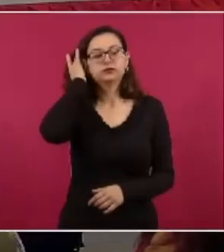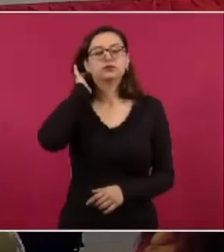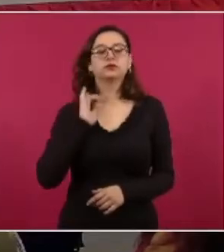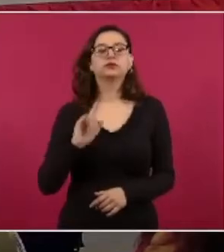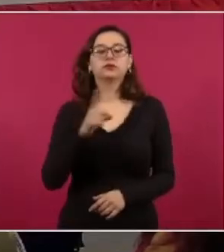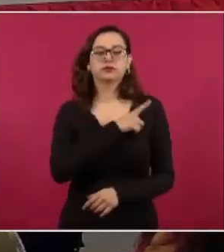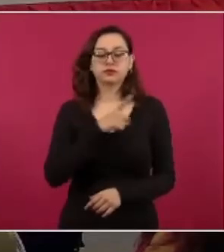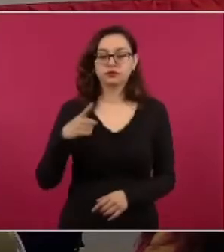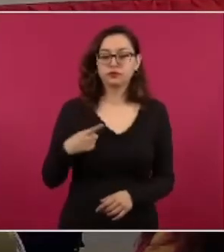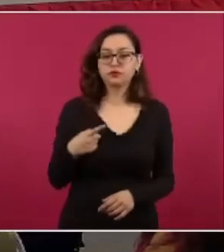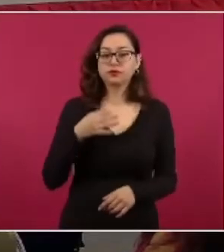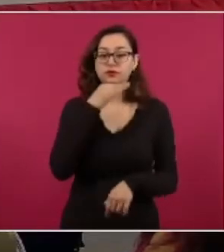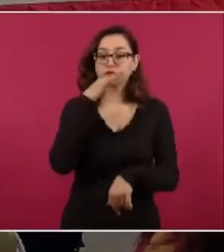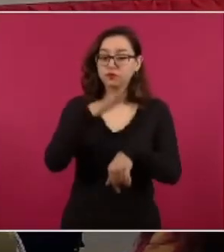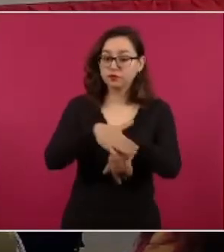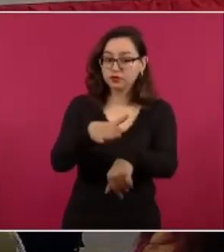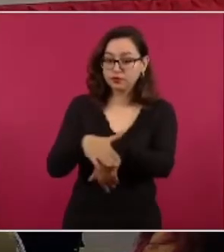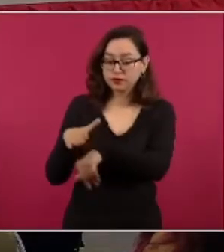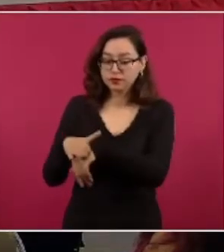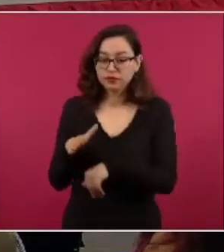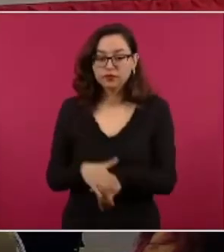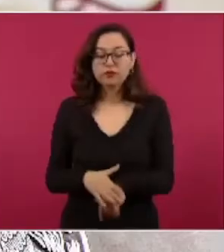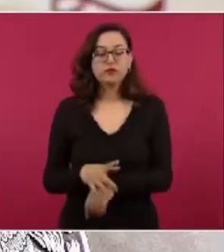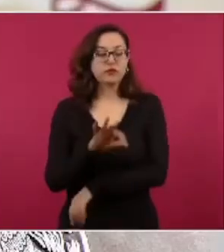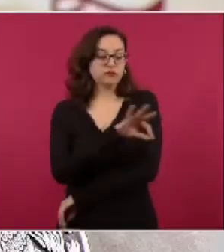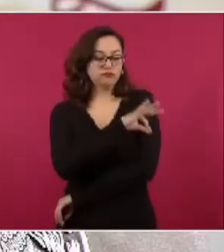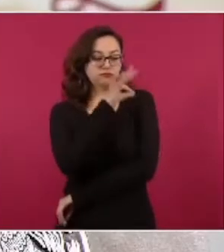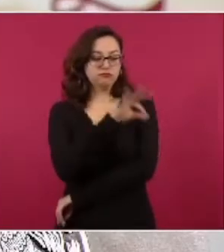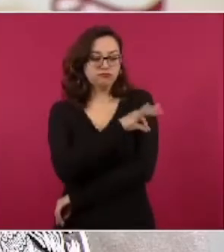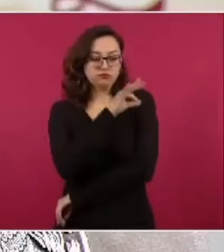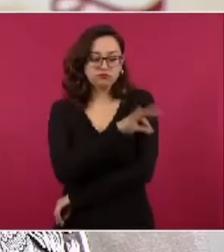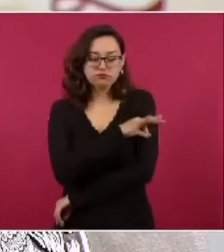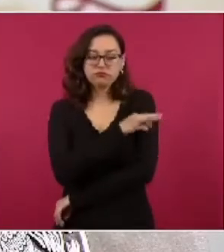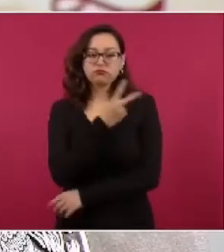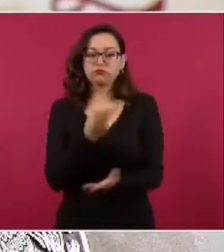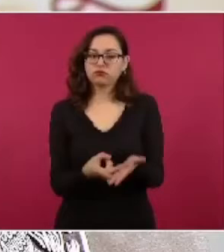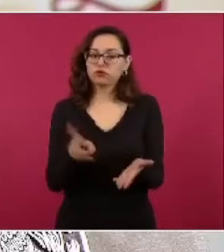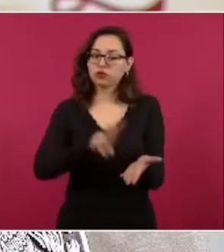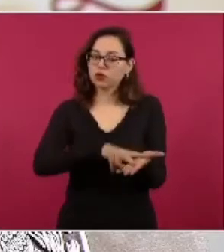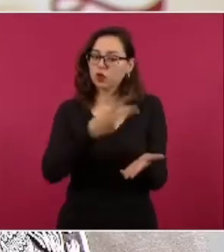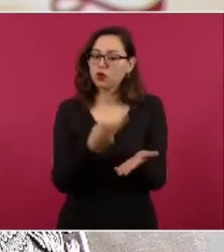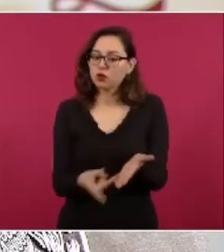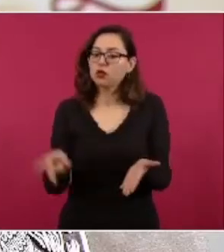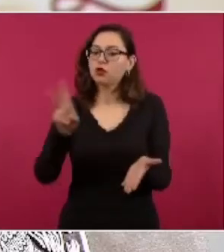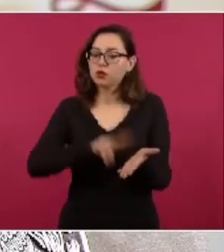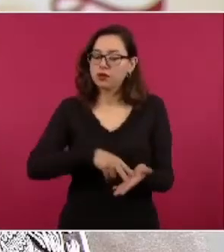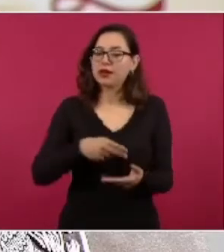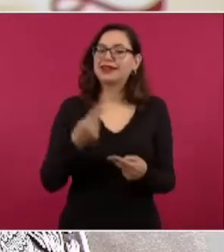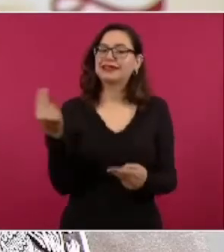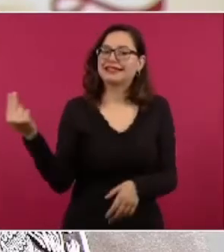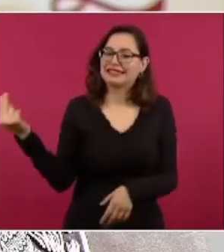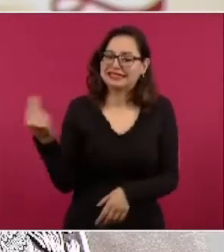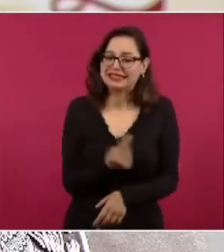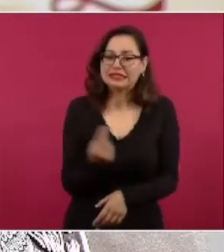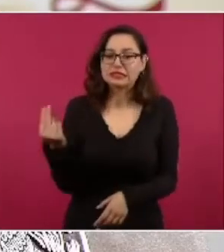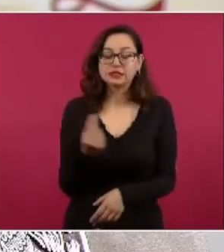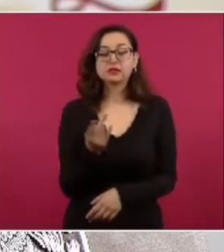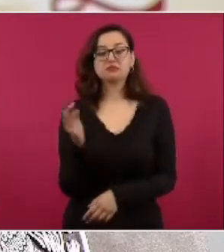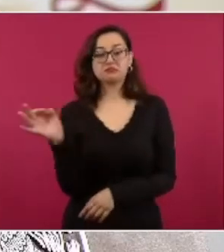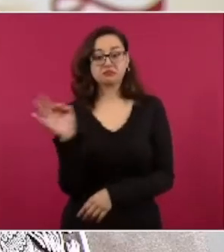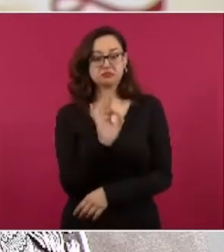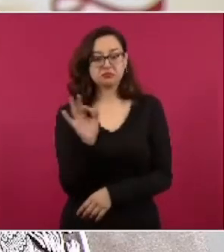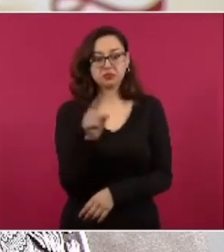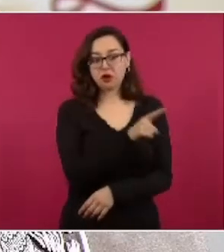siguen activos las unidades de vacunación para los refuerzos. Toda persona que no haya sido vacunada con su